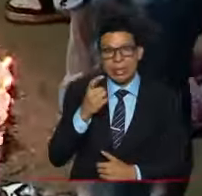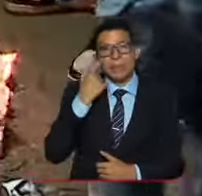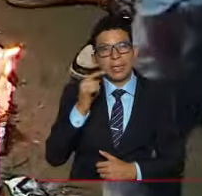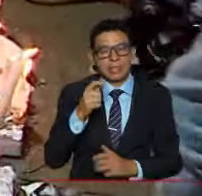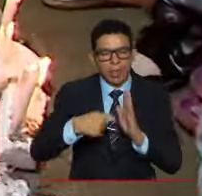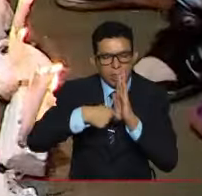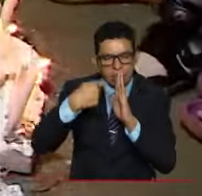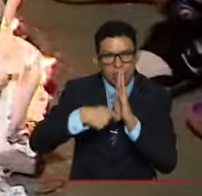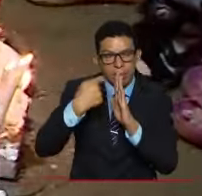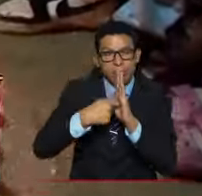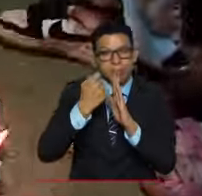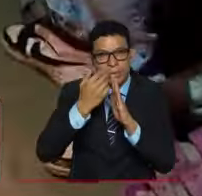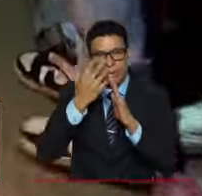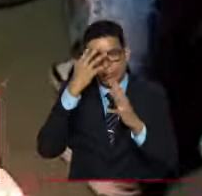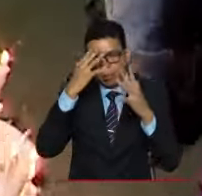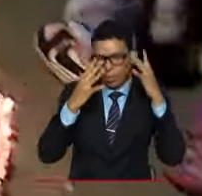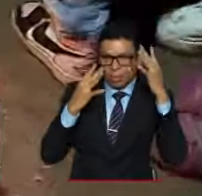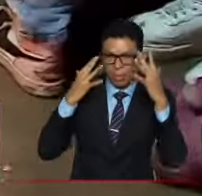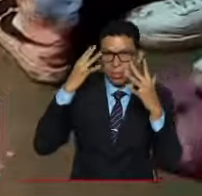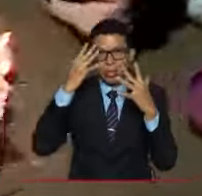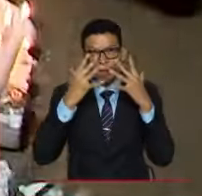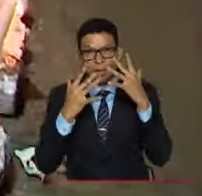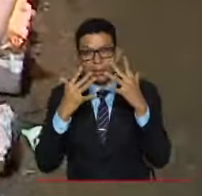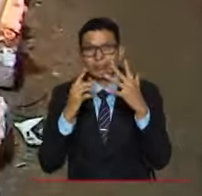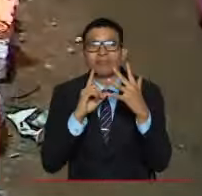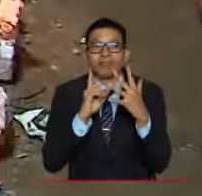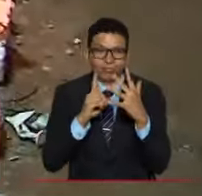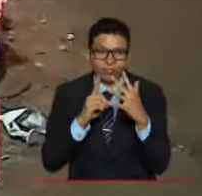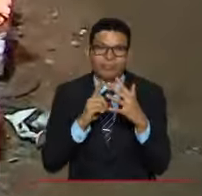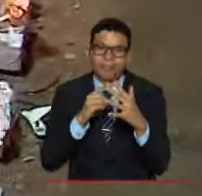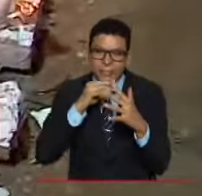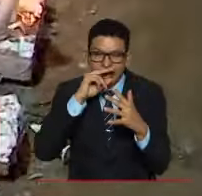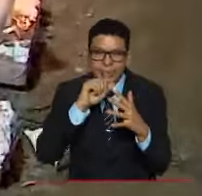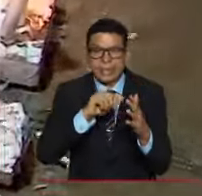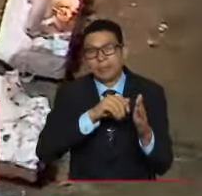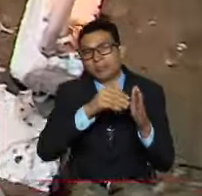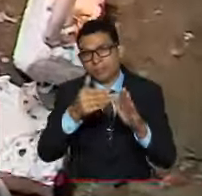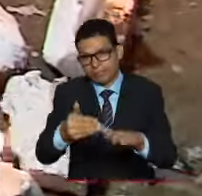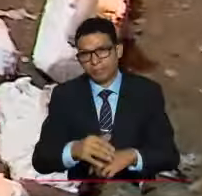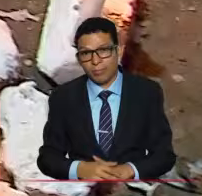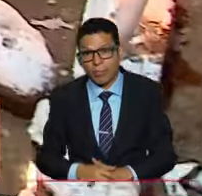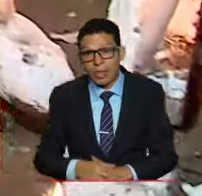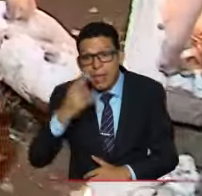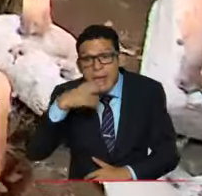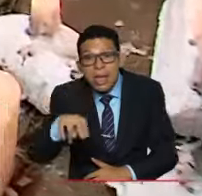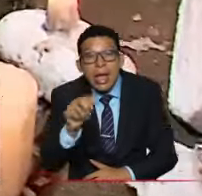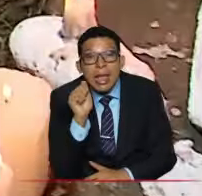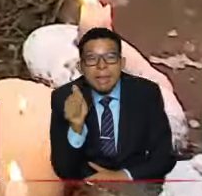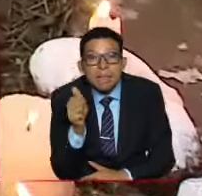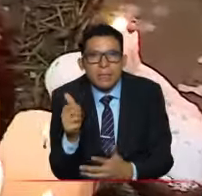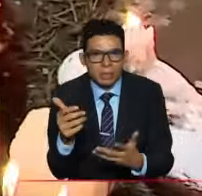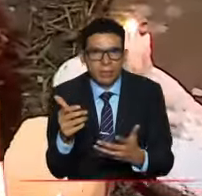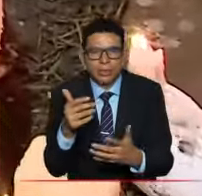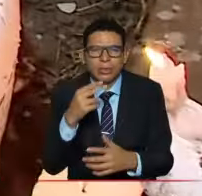los efectos de sustancias alucinógenas en el momento en que habría cometido este atroz crimen, el de su propia hija, una menor de tan